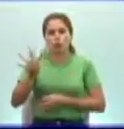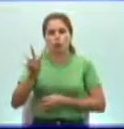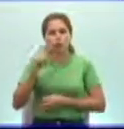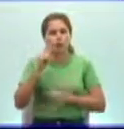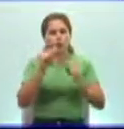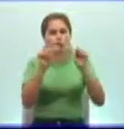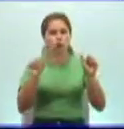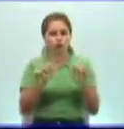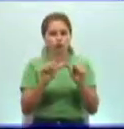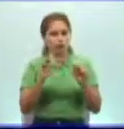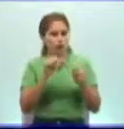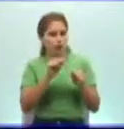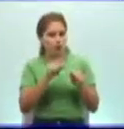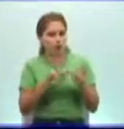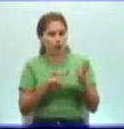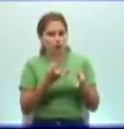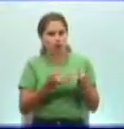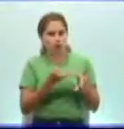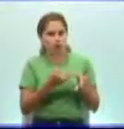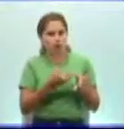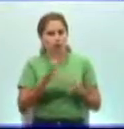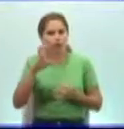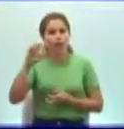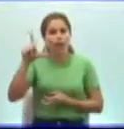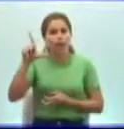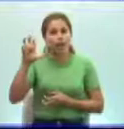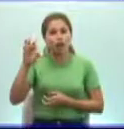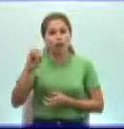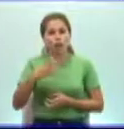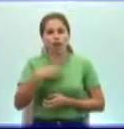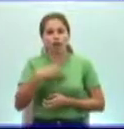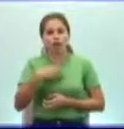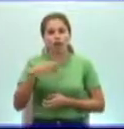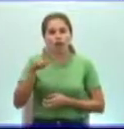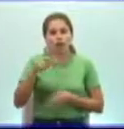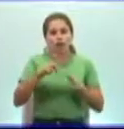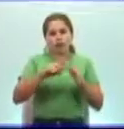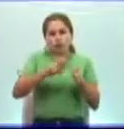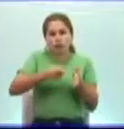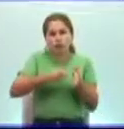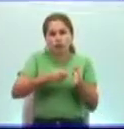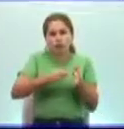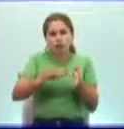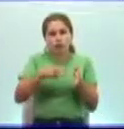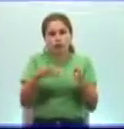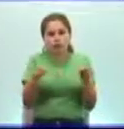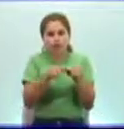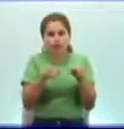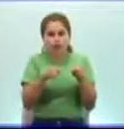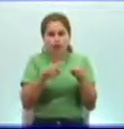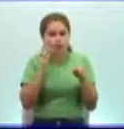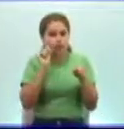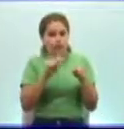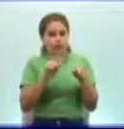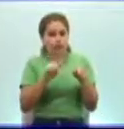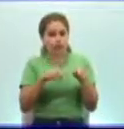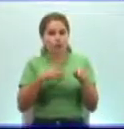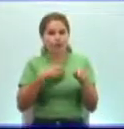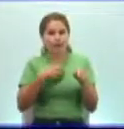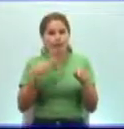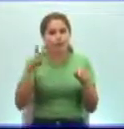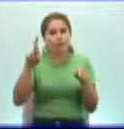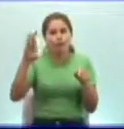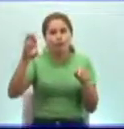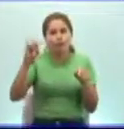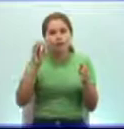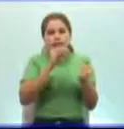sea, una fuente de fuerza electromotriz. Tenemos un interruptor cerrado, en este caso, y bueno, tenemos resistencias